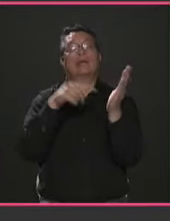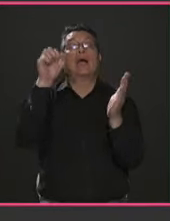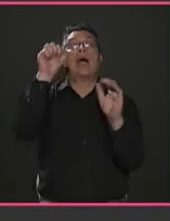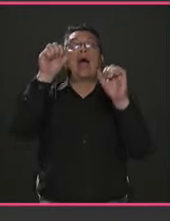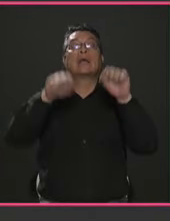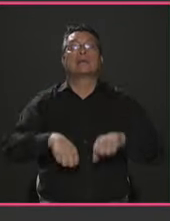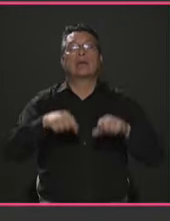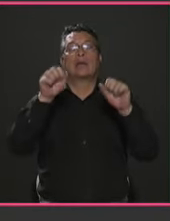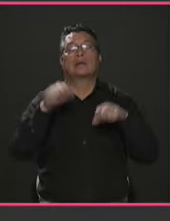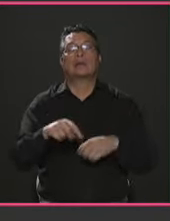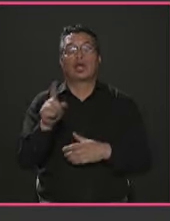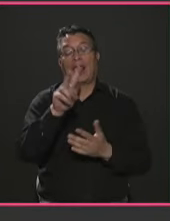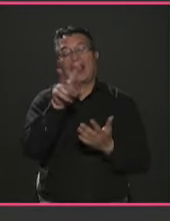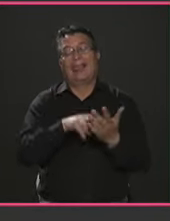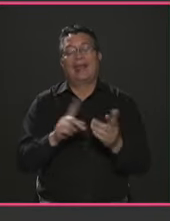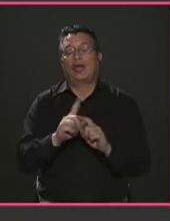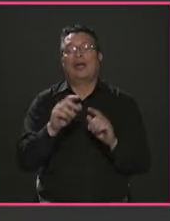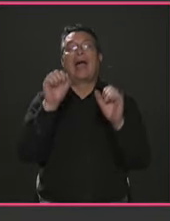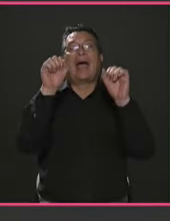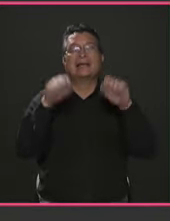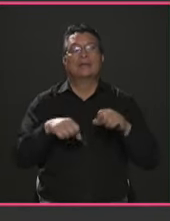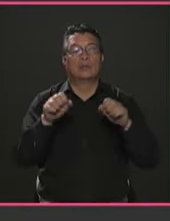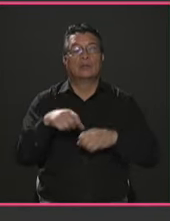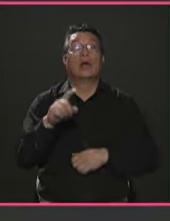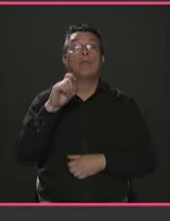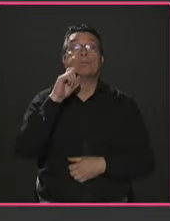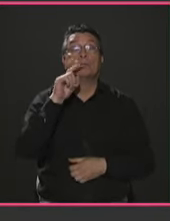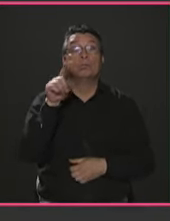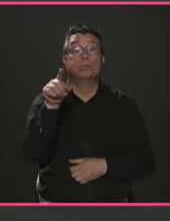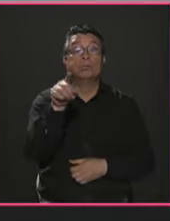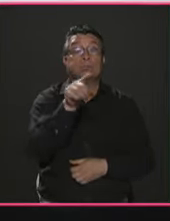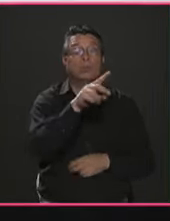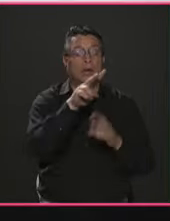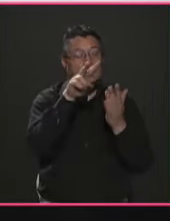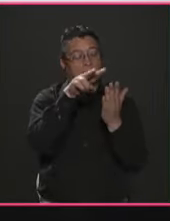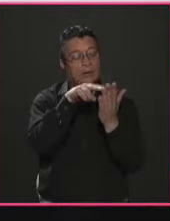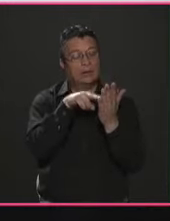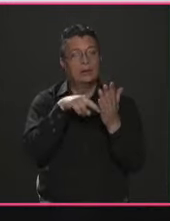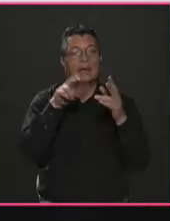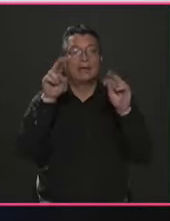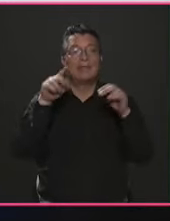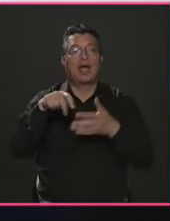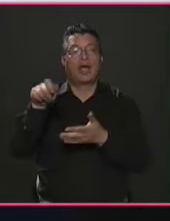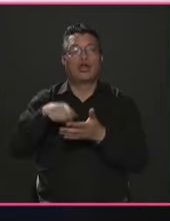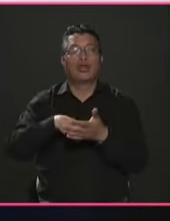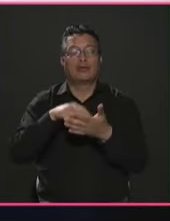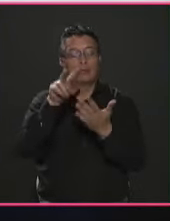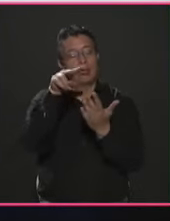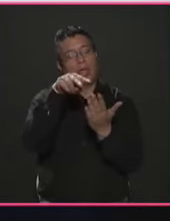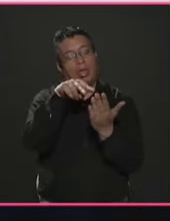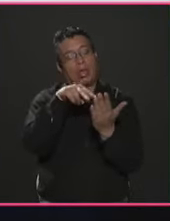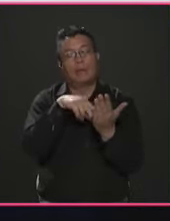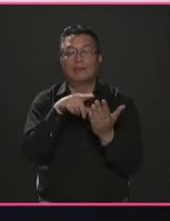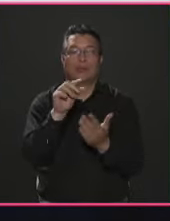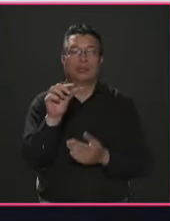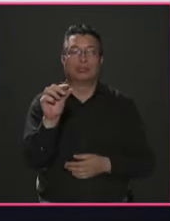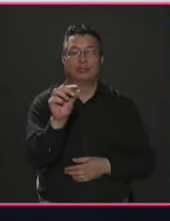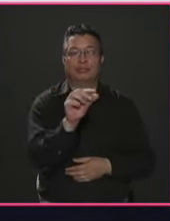los he leído pero los acepto quién de aquí lee los términos y condiciones poquito